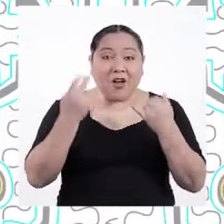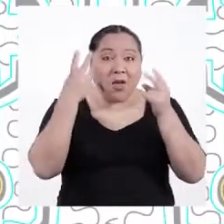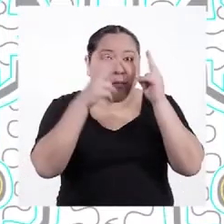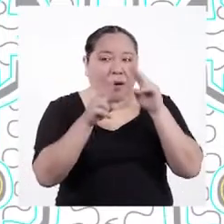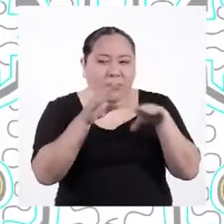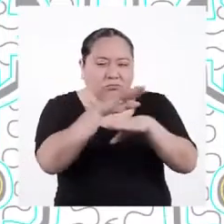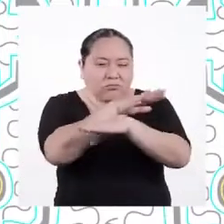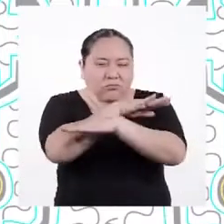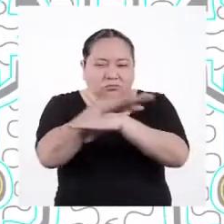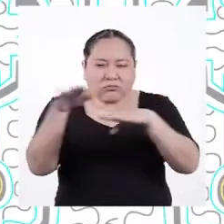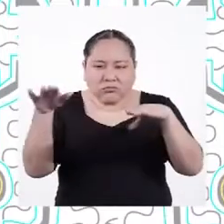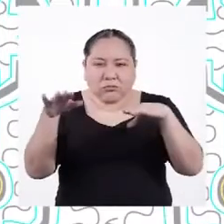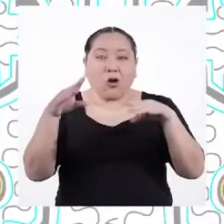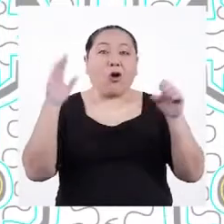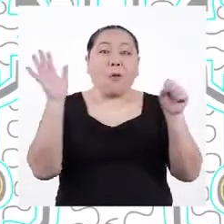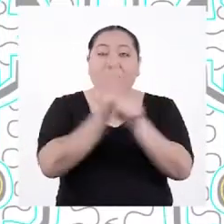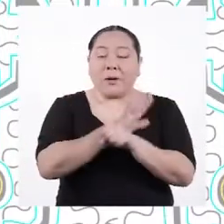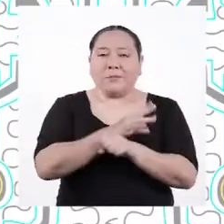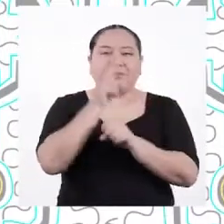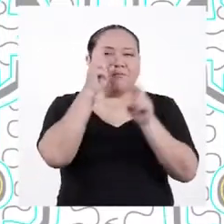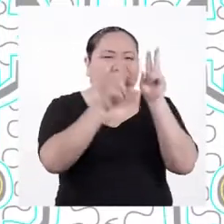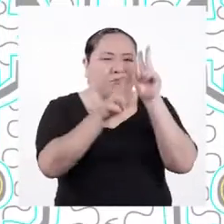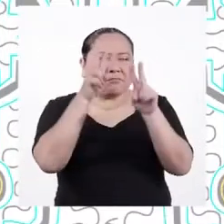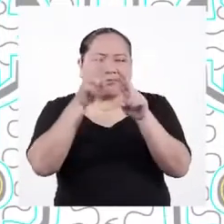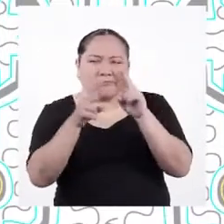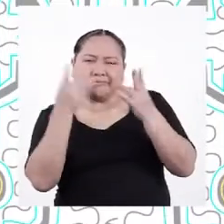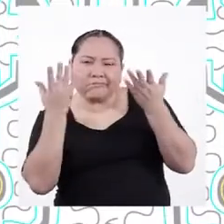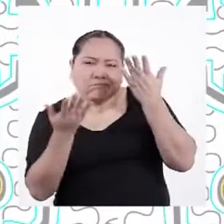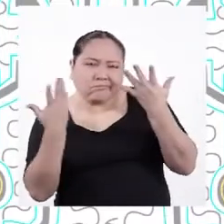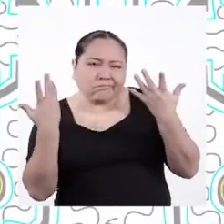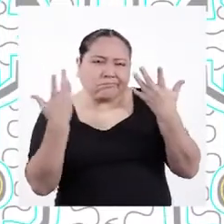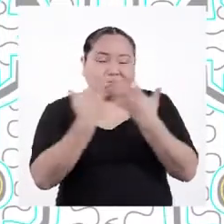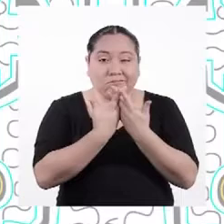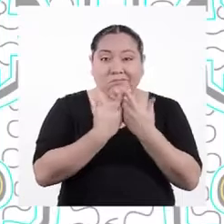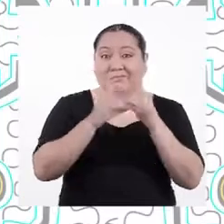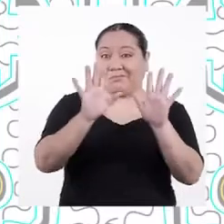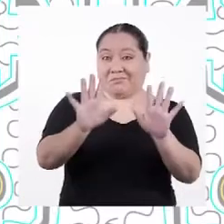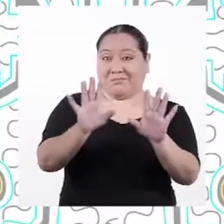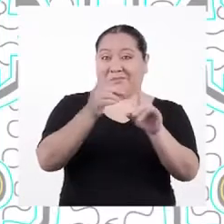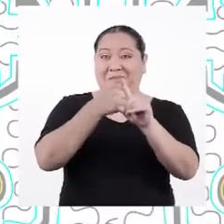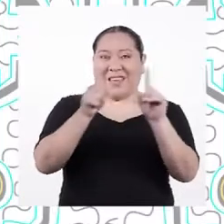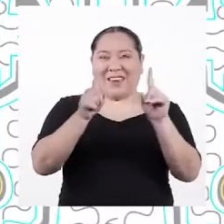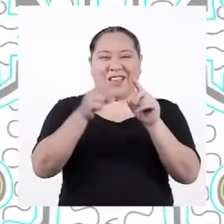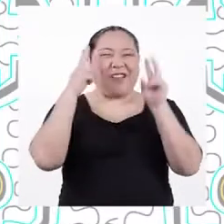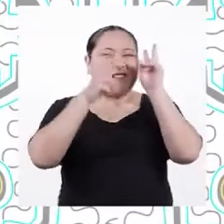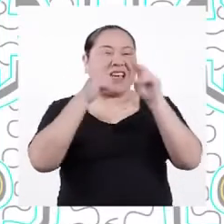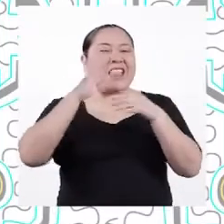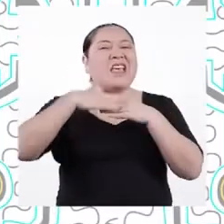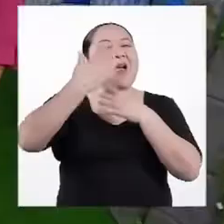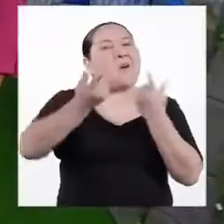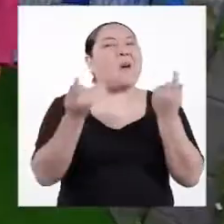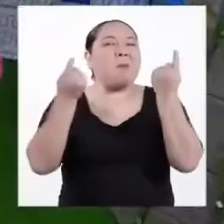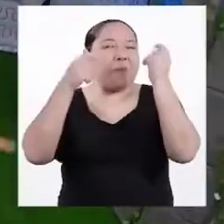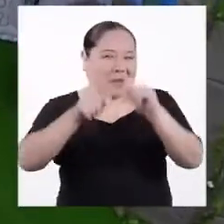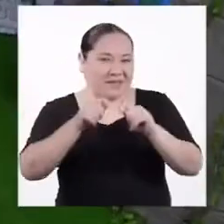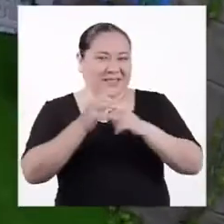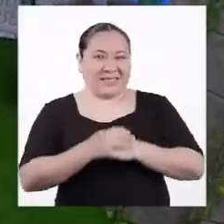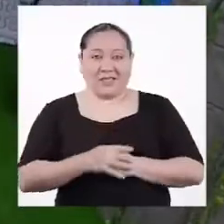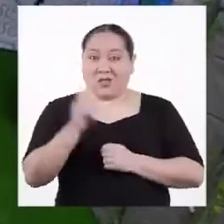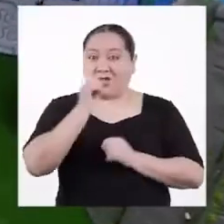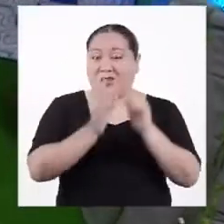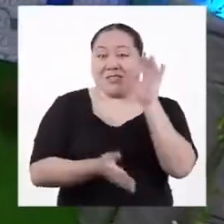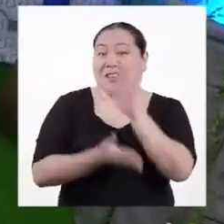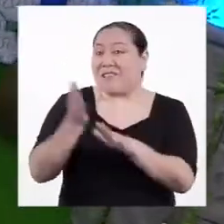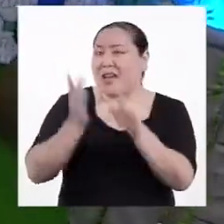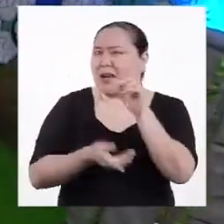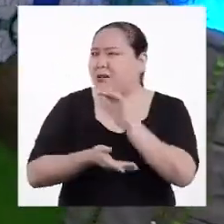panorama más completo, podemos empezar a ver si hay algún patrón. Pero lo veremos después de la pausa. No se